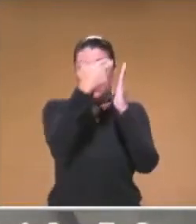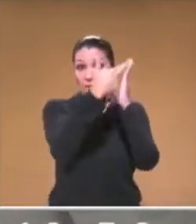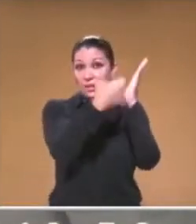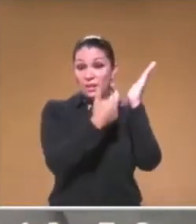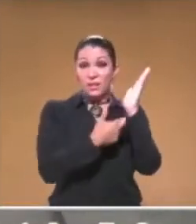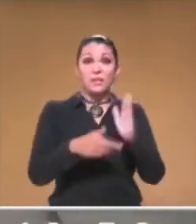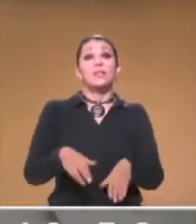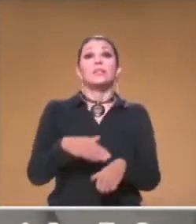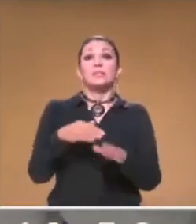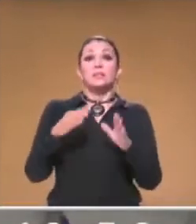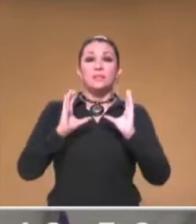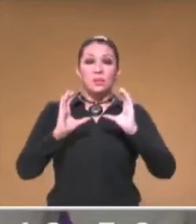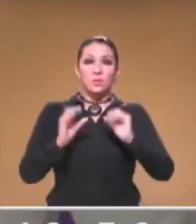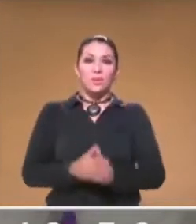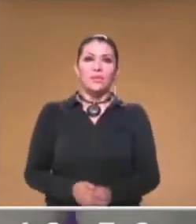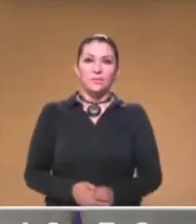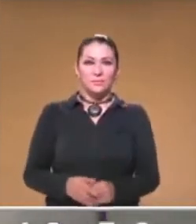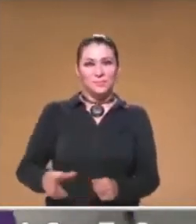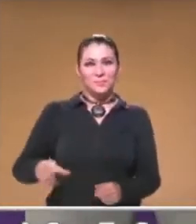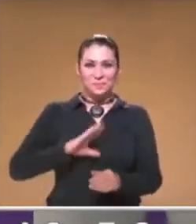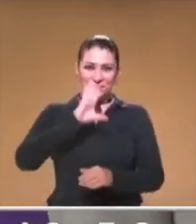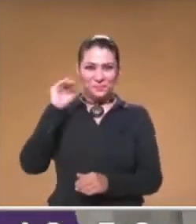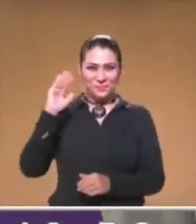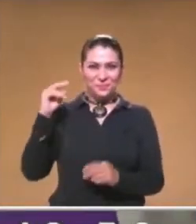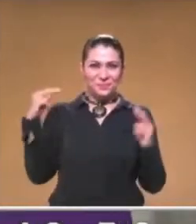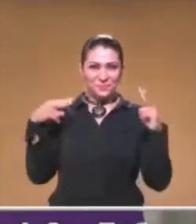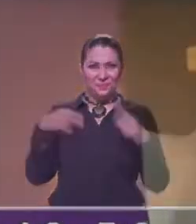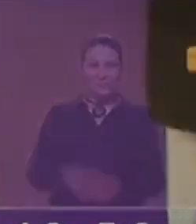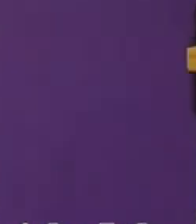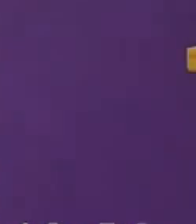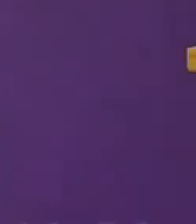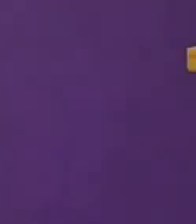correspondientes. Hasta luego, muchas gracias. Nos vemos pronto.